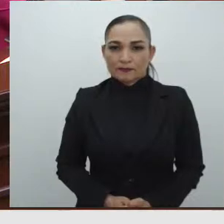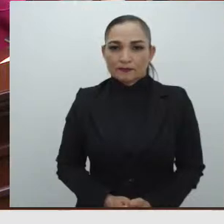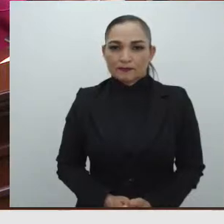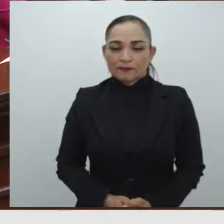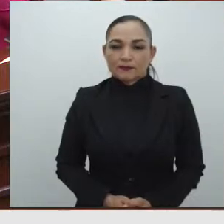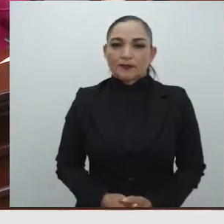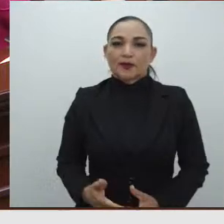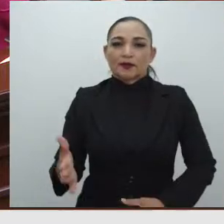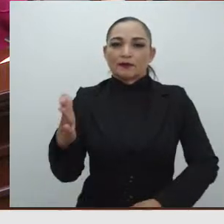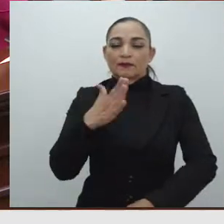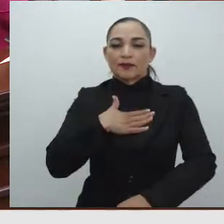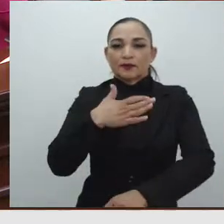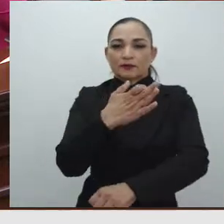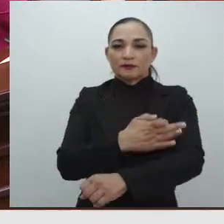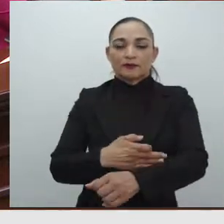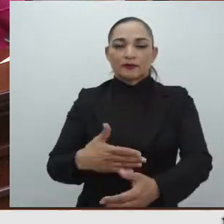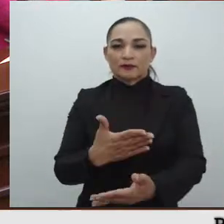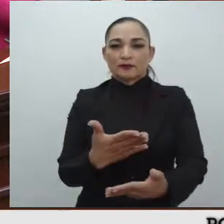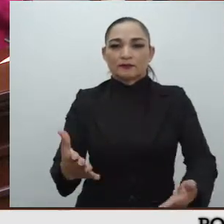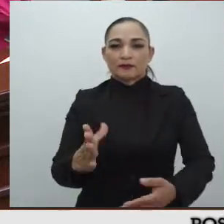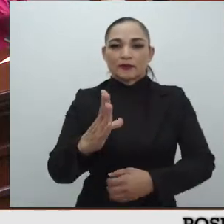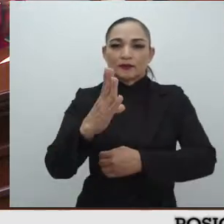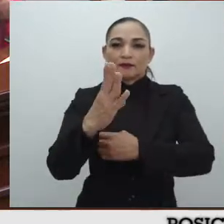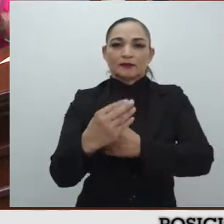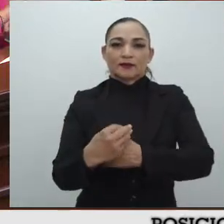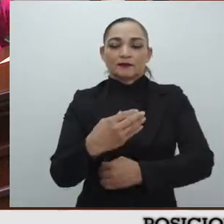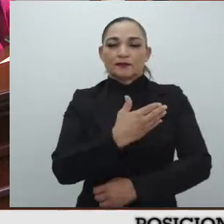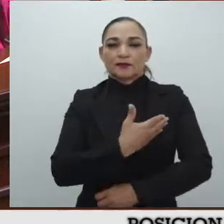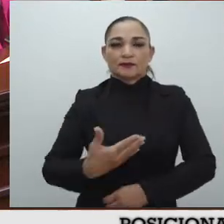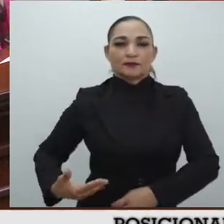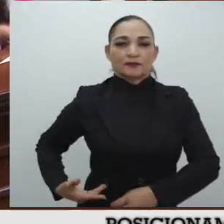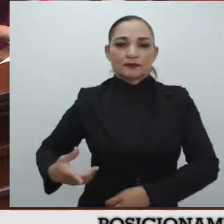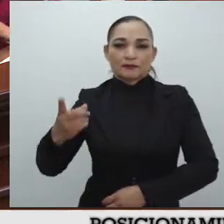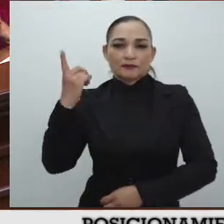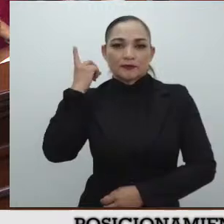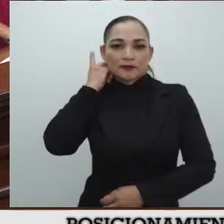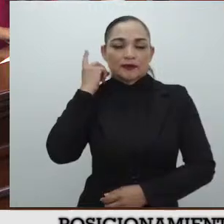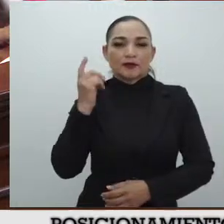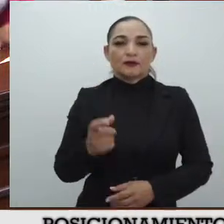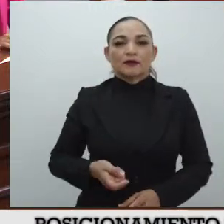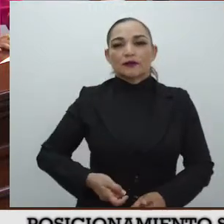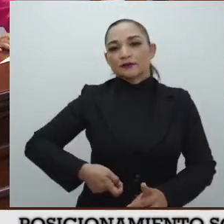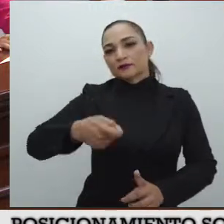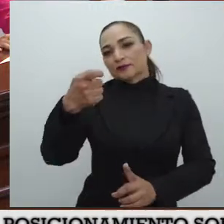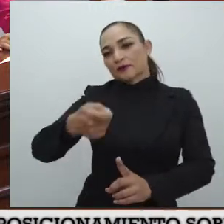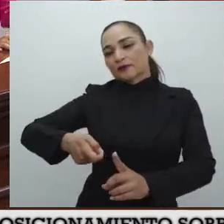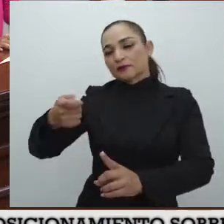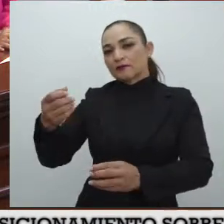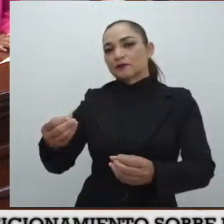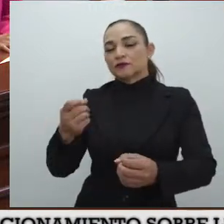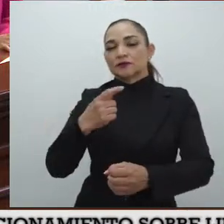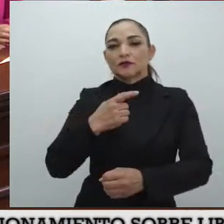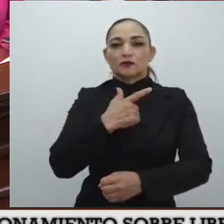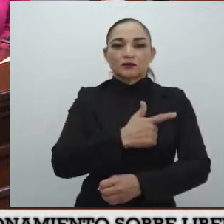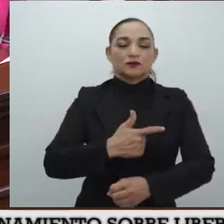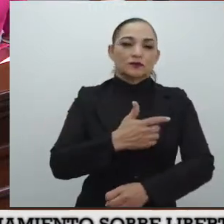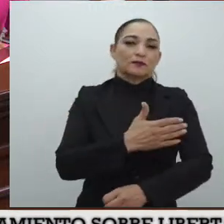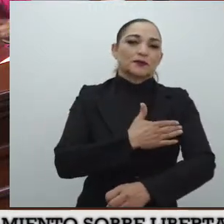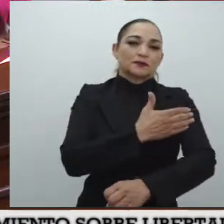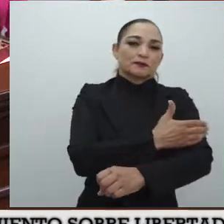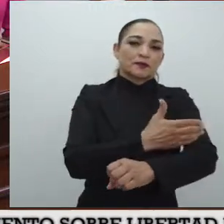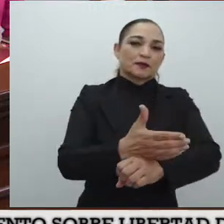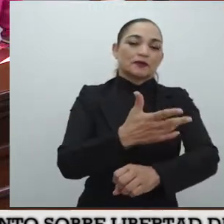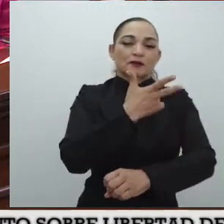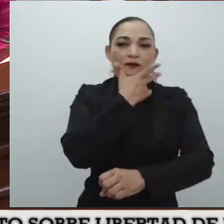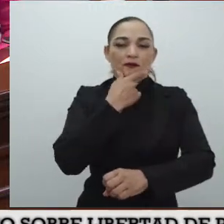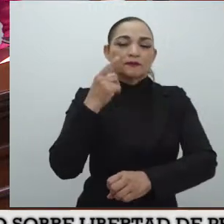Muy buenas tardes. Con su permiso, diputado presidente, saludo con gusto a mis compañeros aquí presentes y